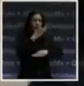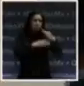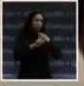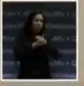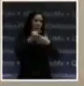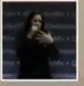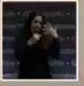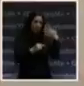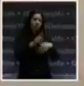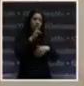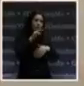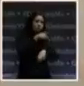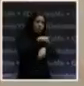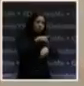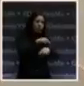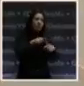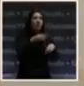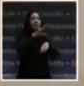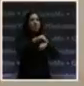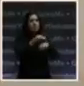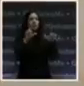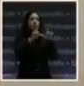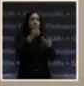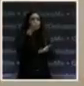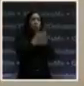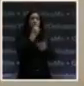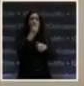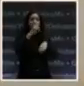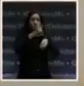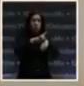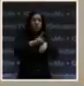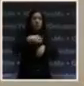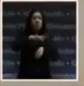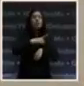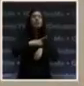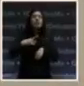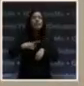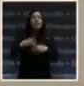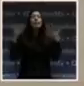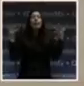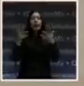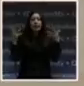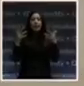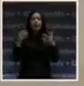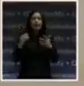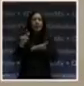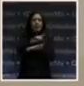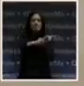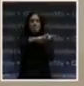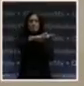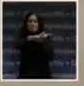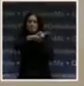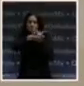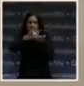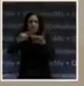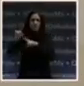cotidiano, permisos, licencias, en un solo día. Tenemos que hacer una verdadera limpieza de todos